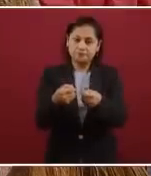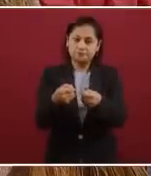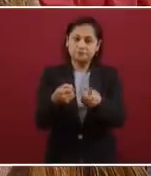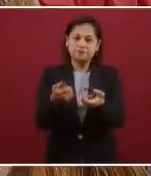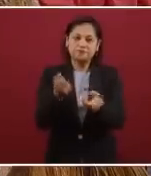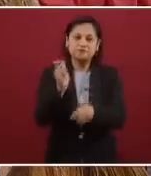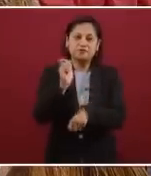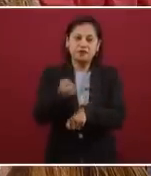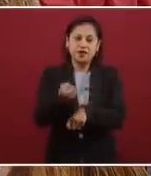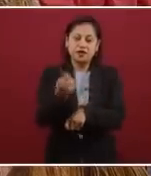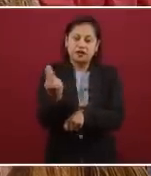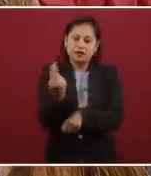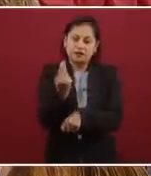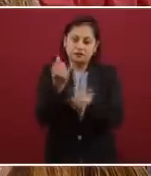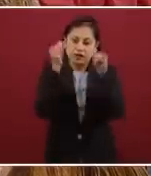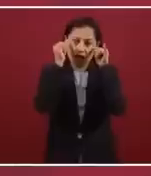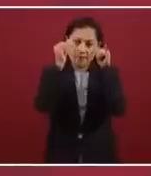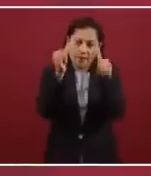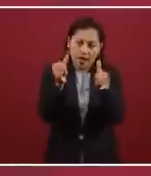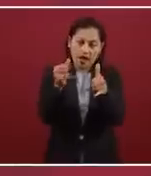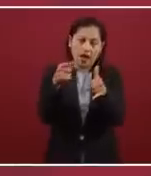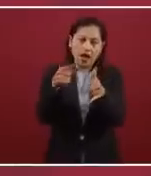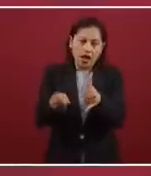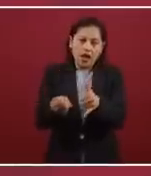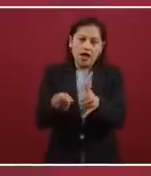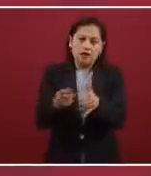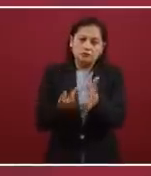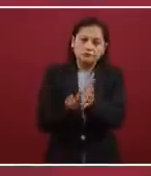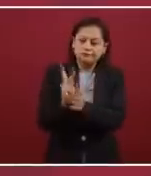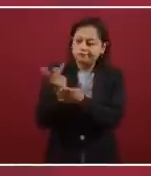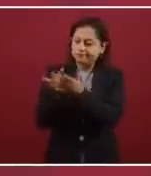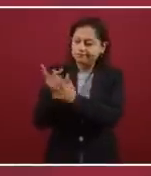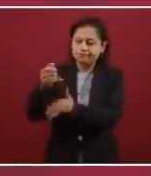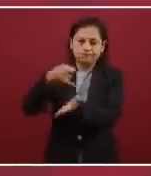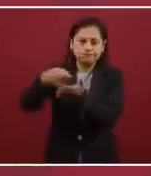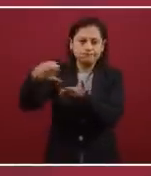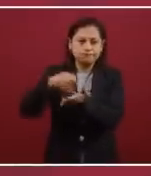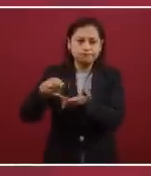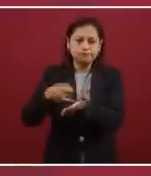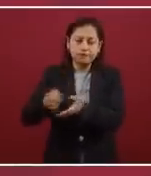cultivar la alfalfa, que requiere muchísima agua.